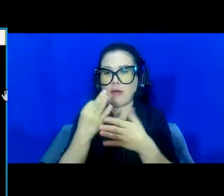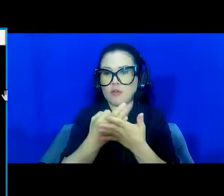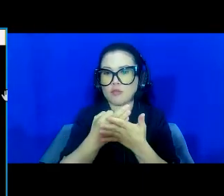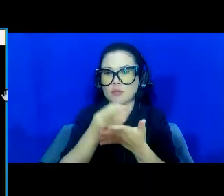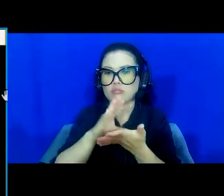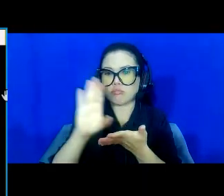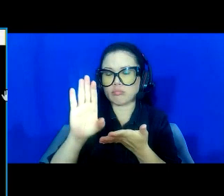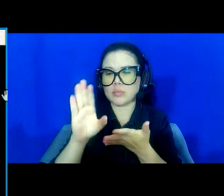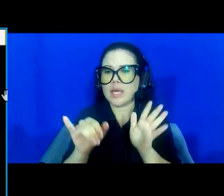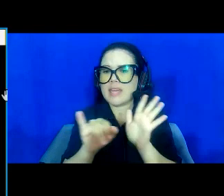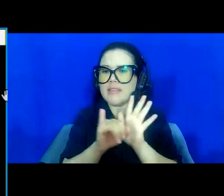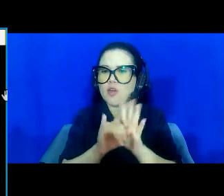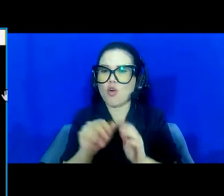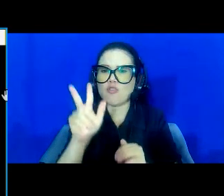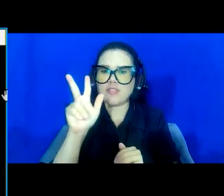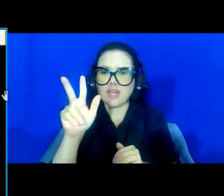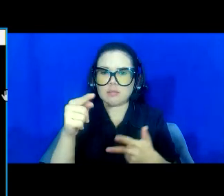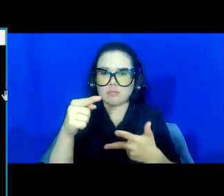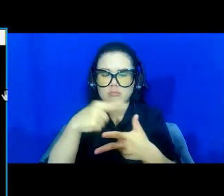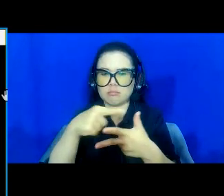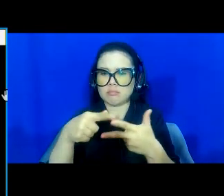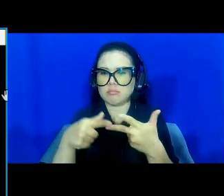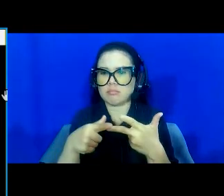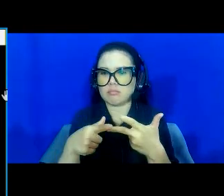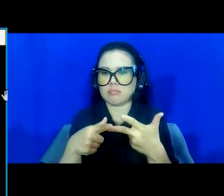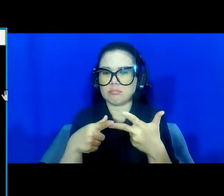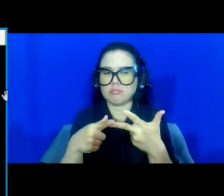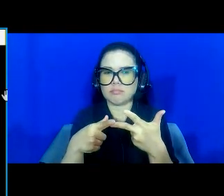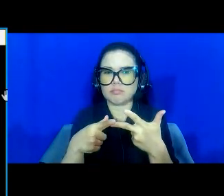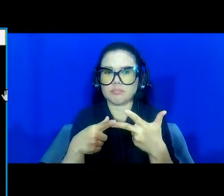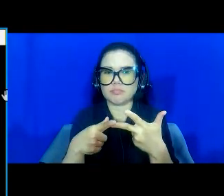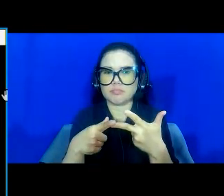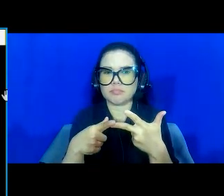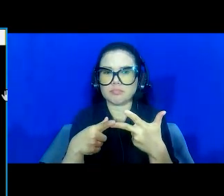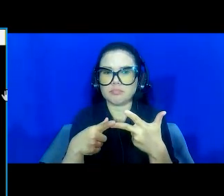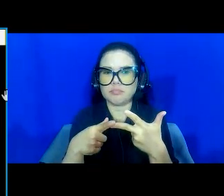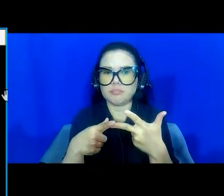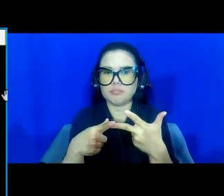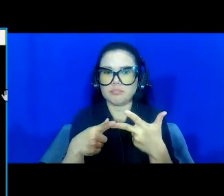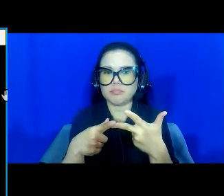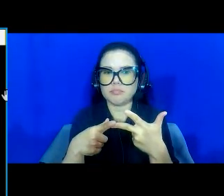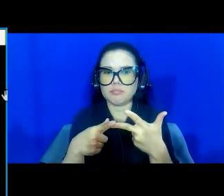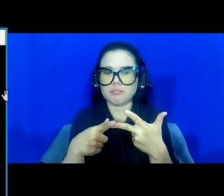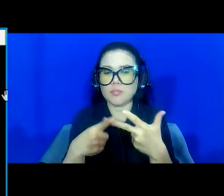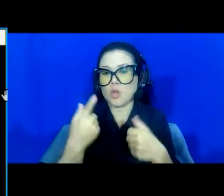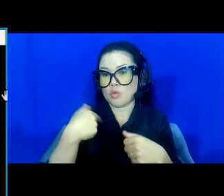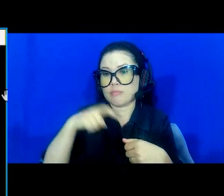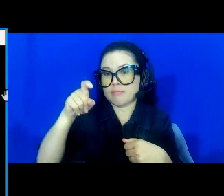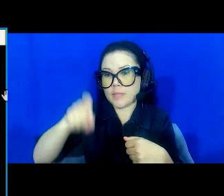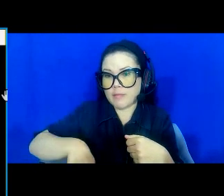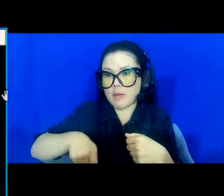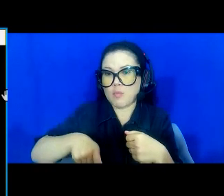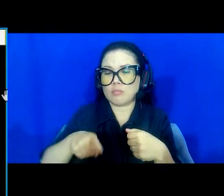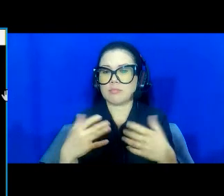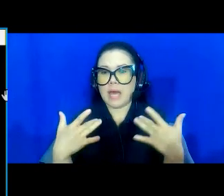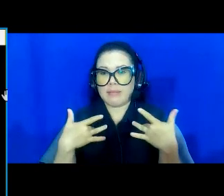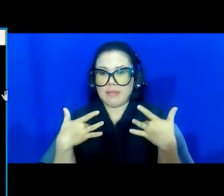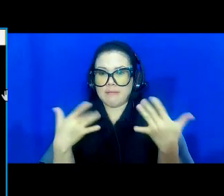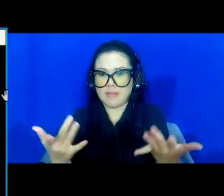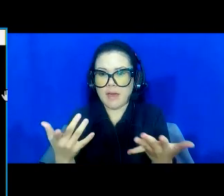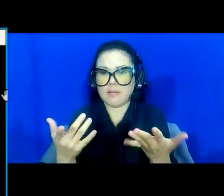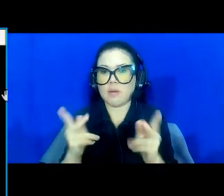3 áreas prioritarias en las cuales se debía ¿verdad? Financiar actividades. La primera